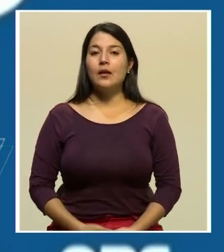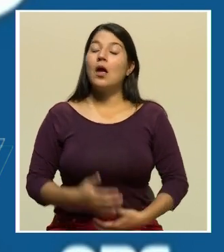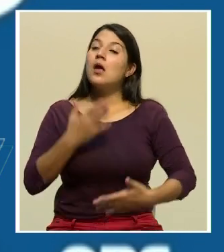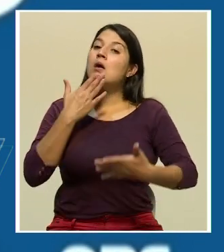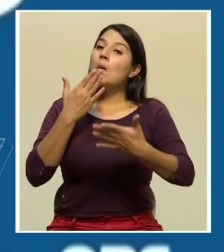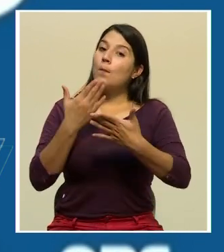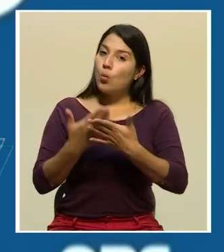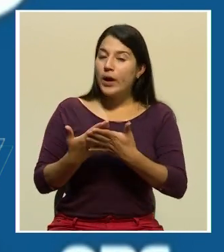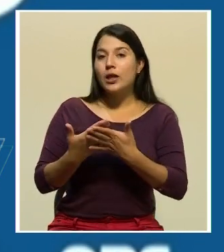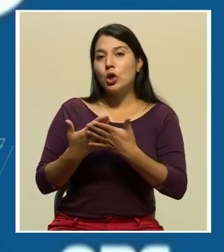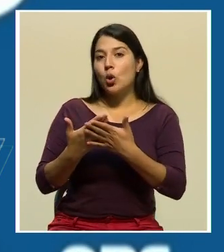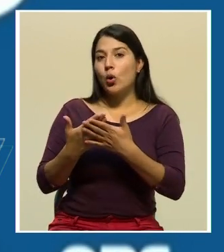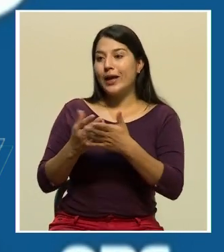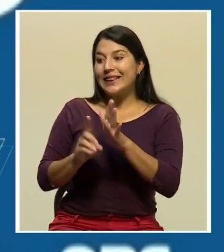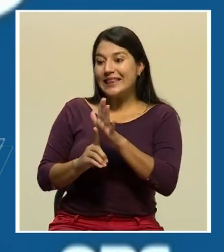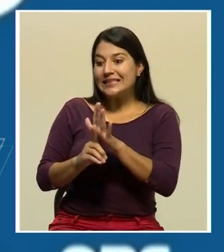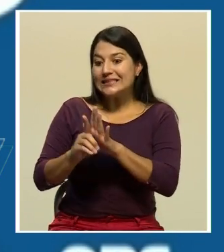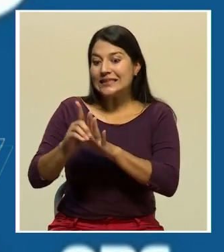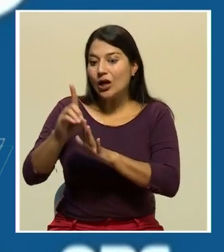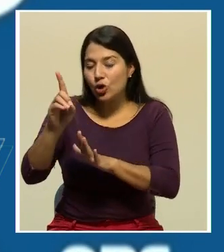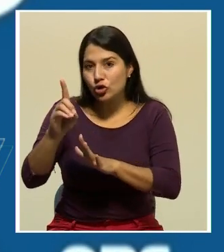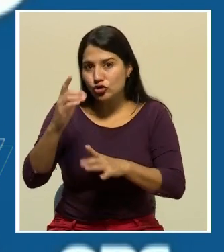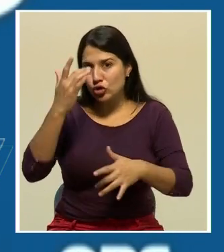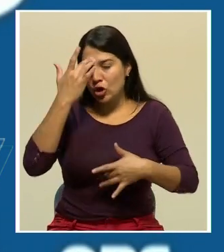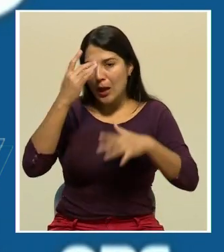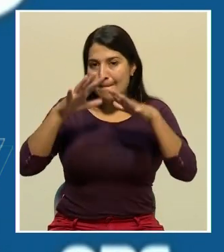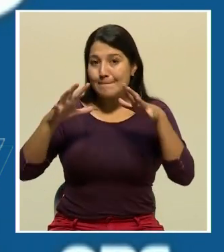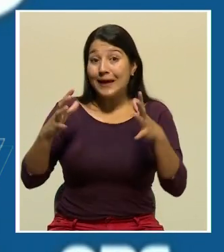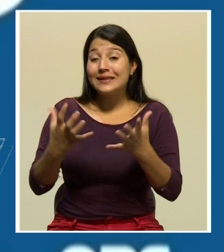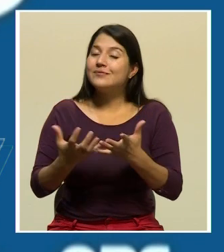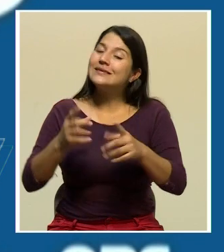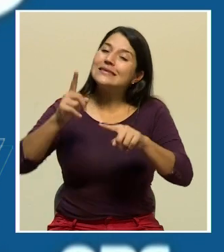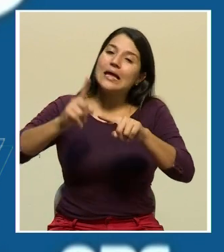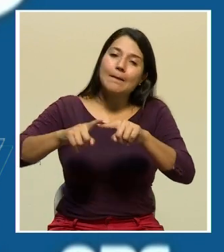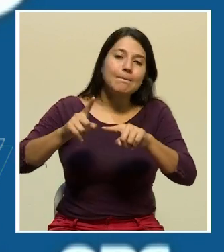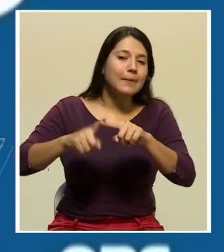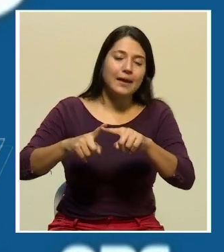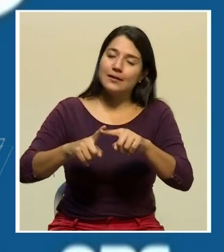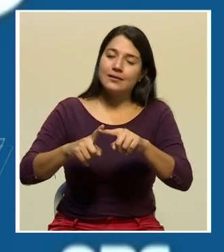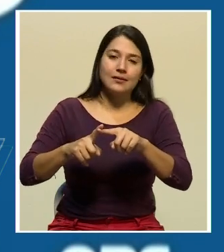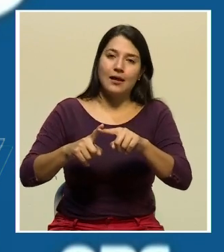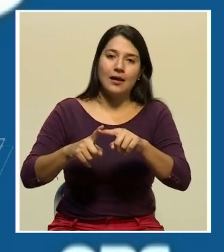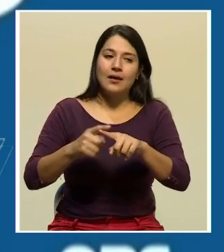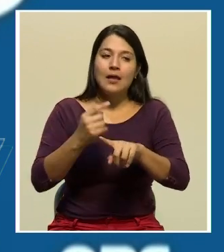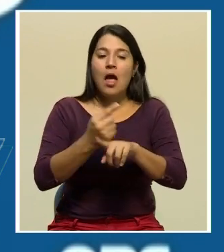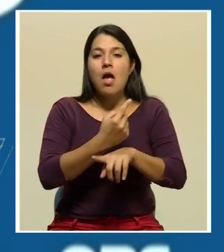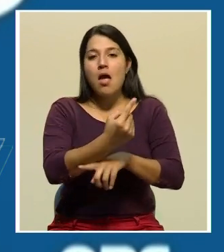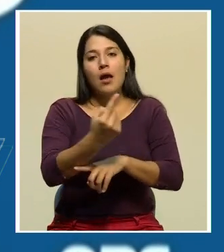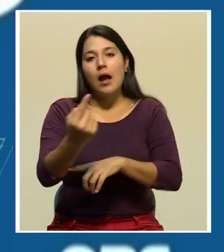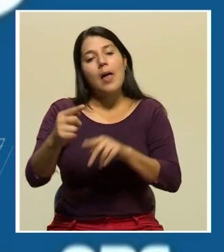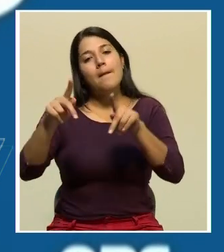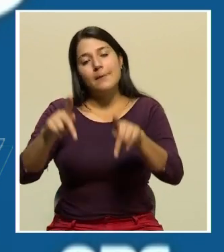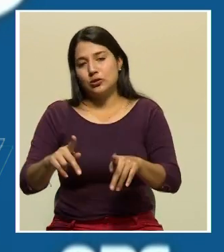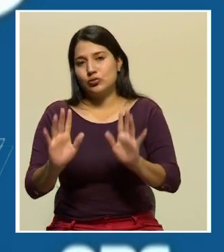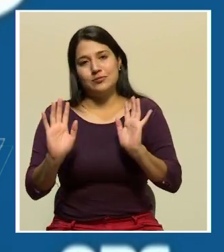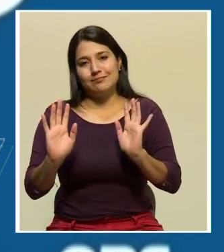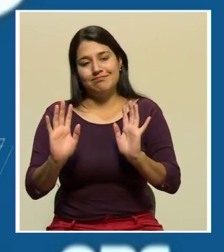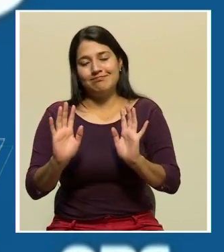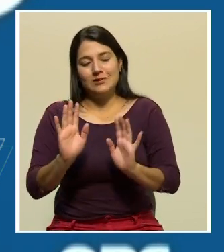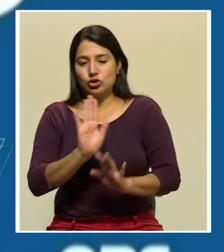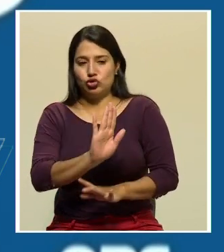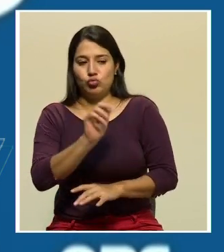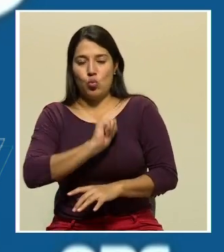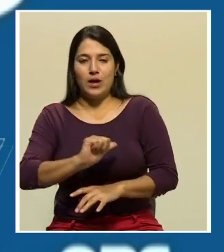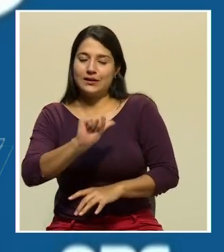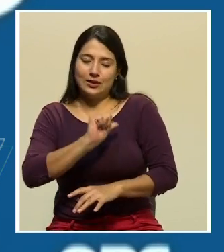Bueno, la evolución de la pandemia va a depender mucho del comportamiento nuevo y de nuestro, insisto que es sumamente importante